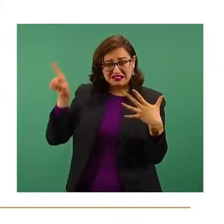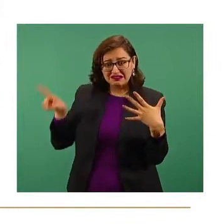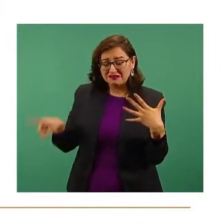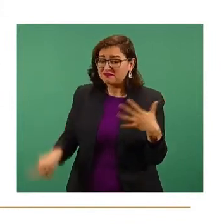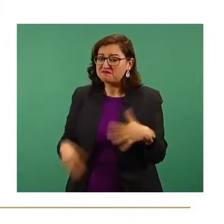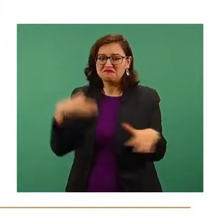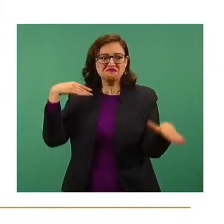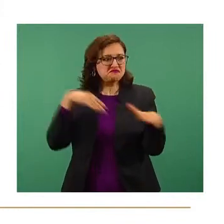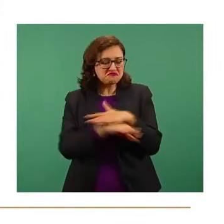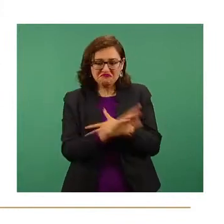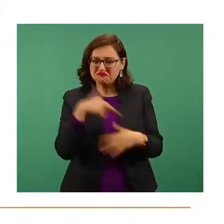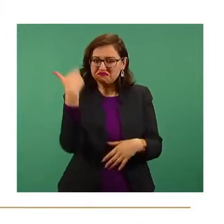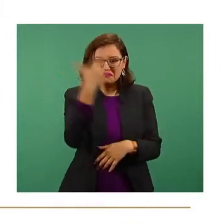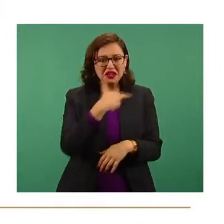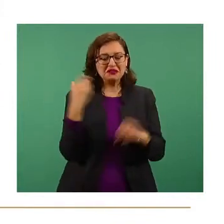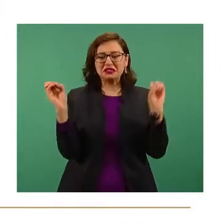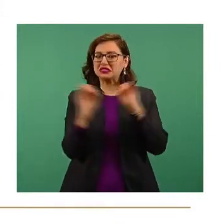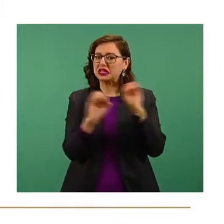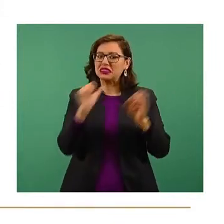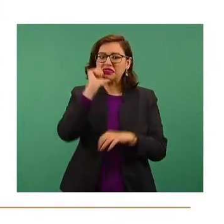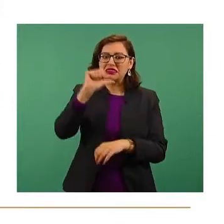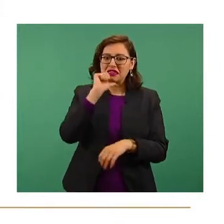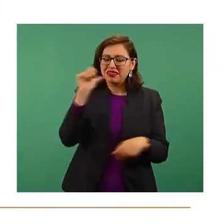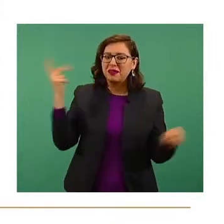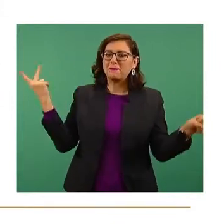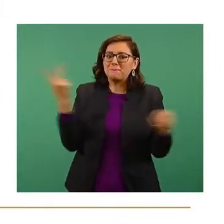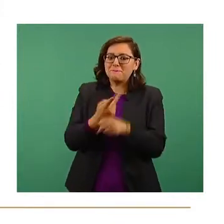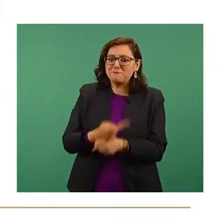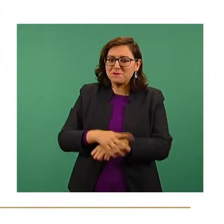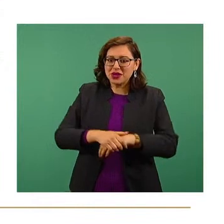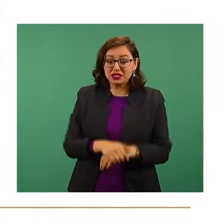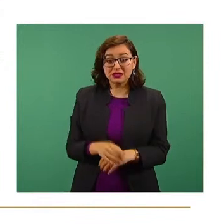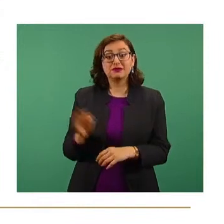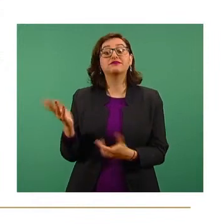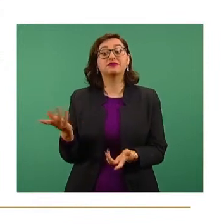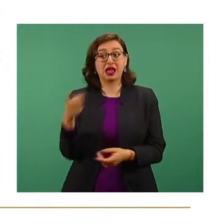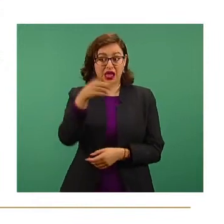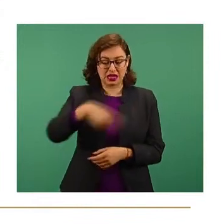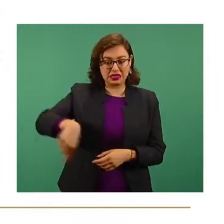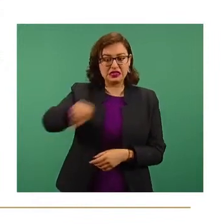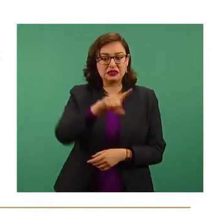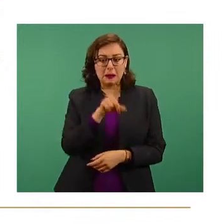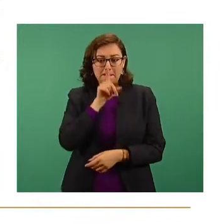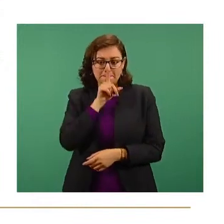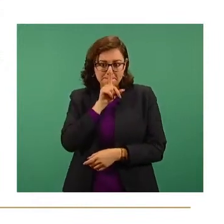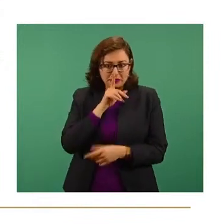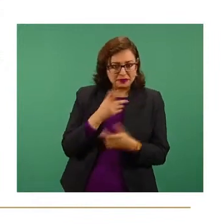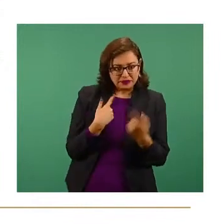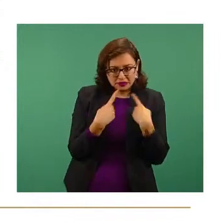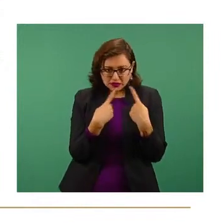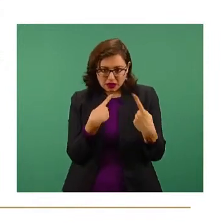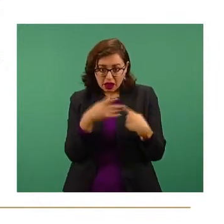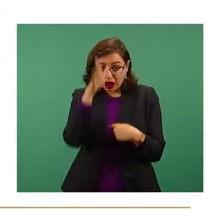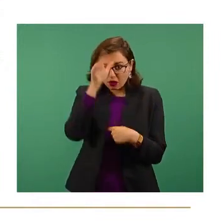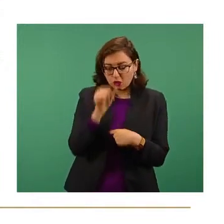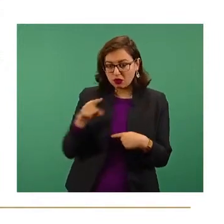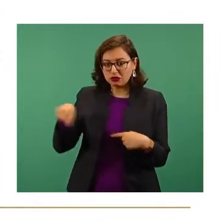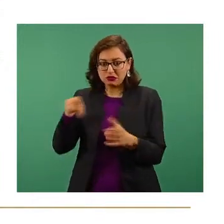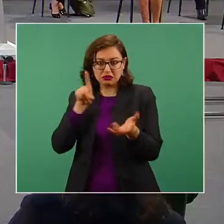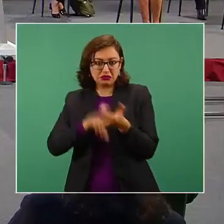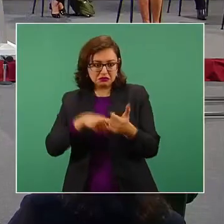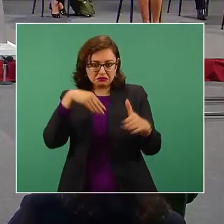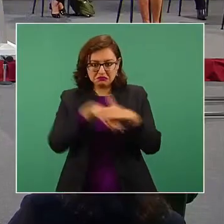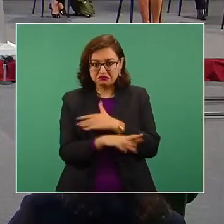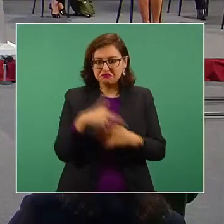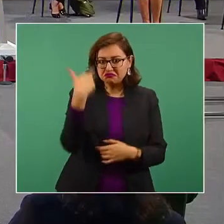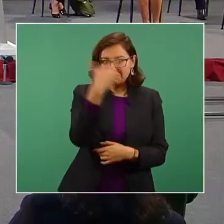más a fondo, porque pareciera que ahí se están poniendo de acuerdo para impedir la acción de la Profeco y las